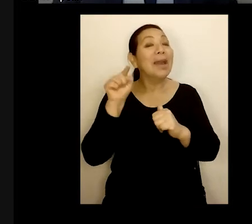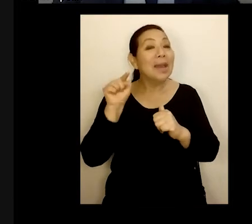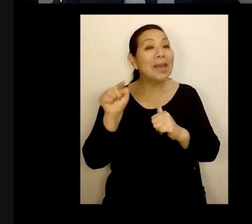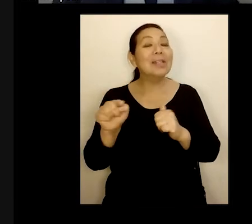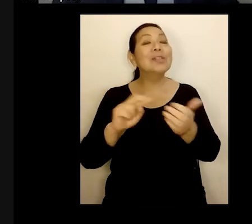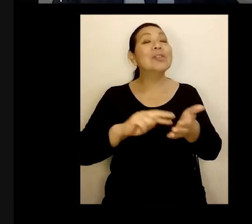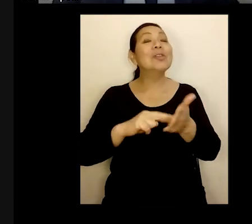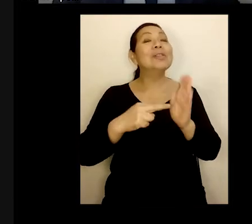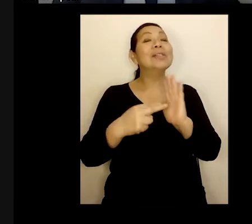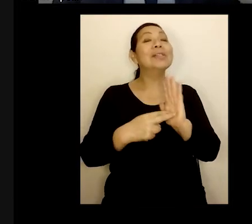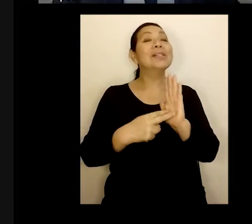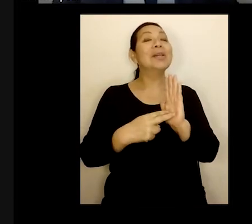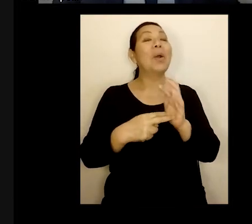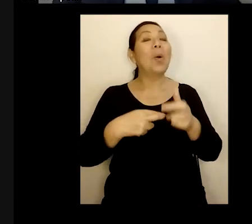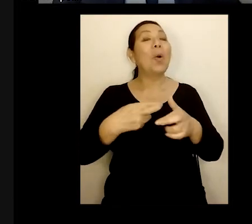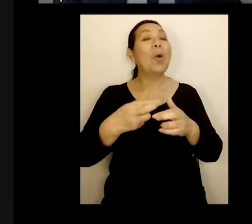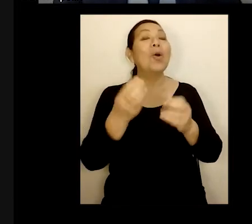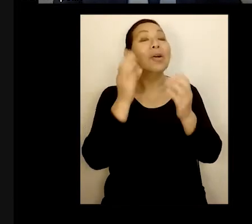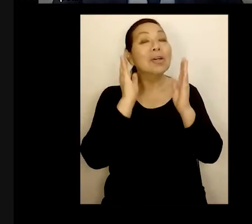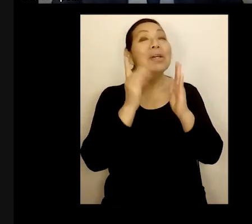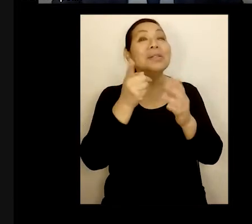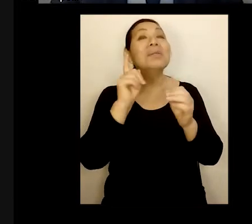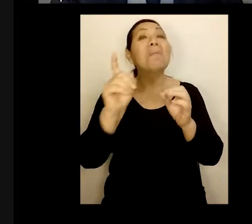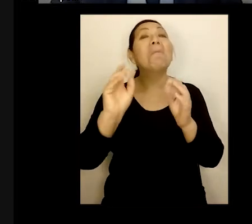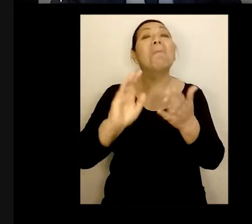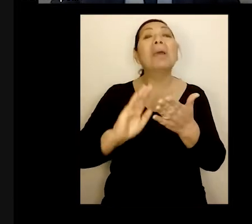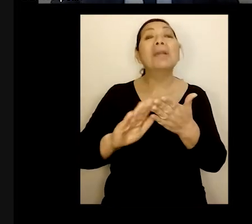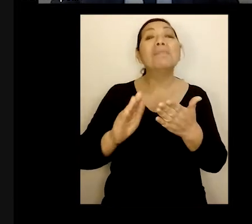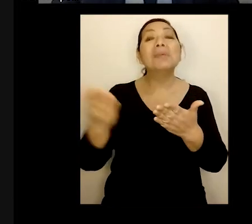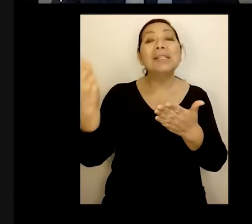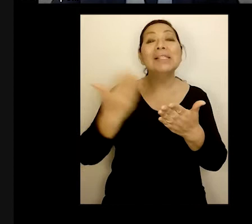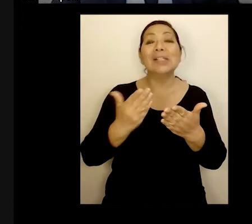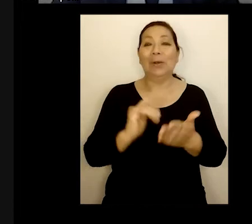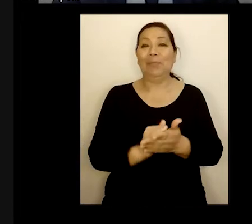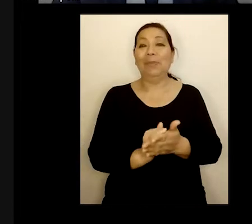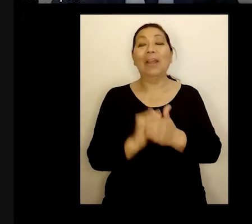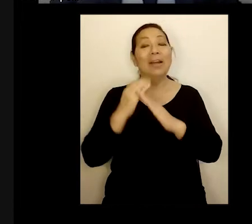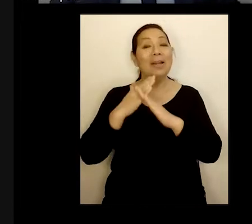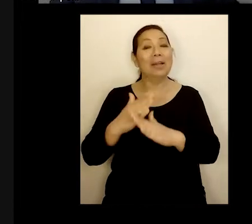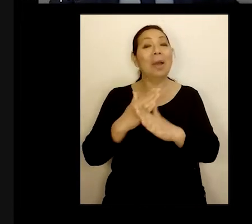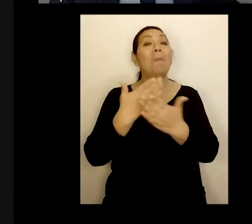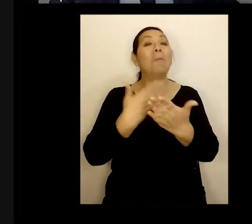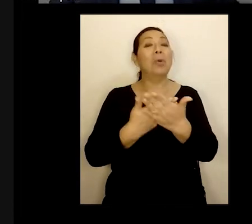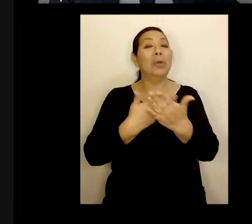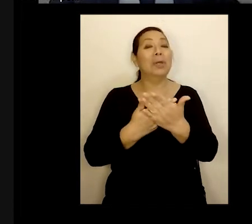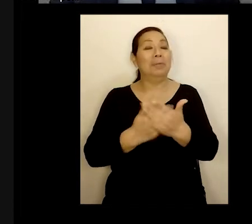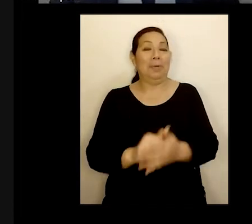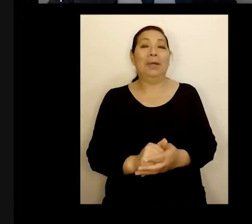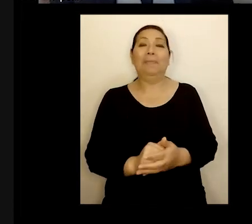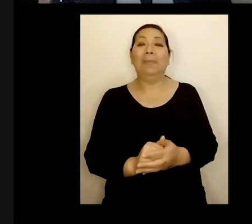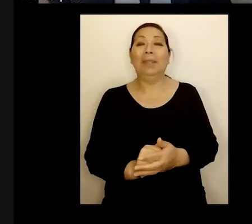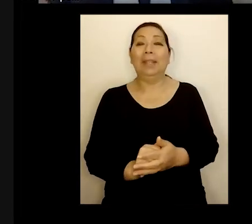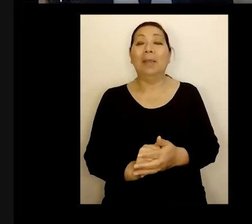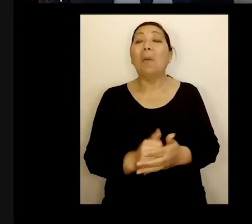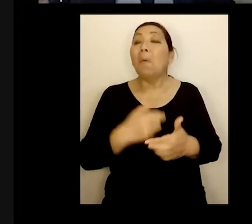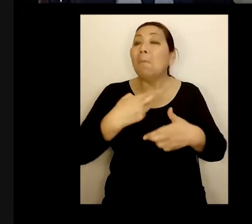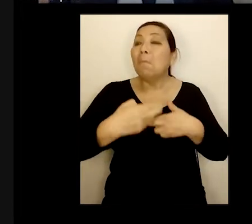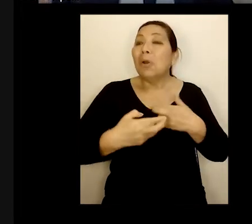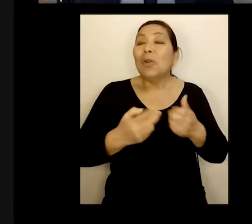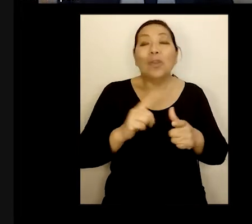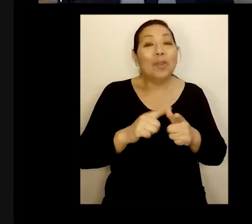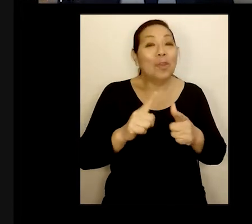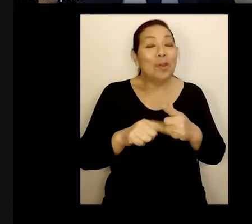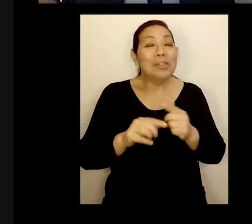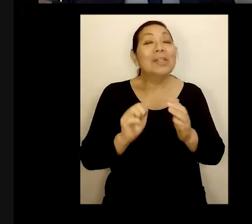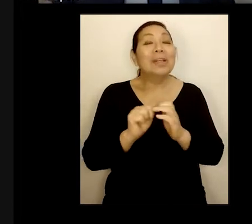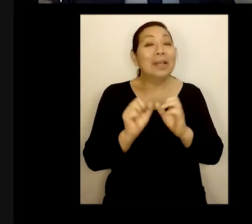Esto implica que produjo consentimiento de la decisión de rechazo de la prueba pericial. Producido entonces